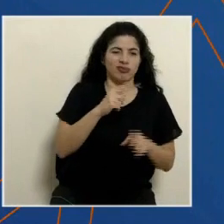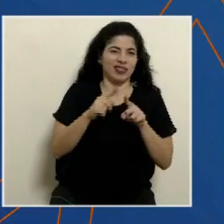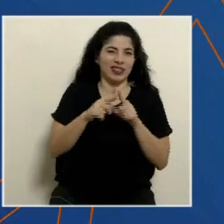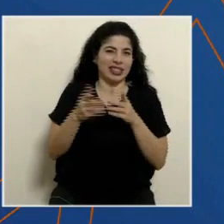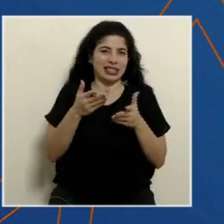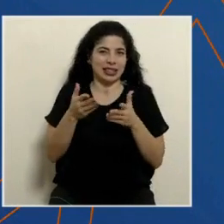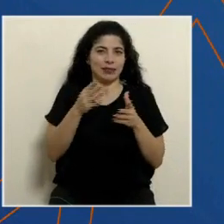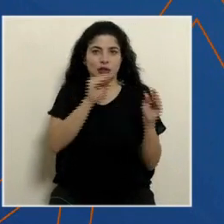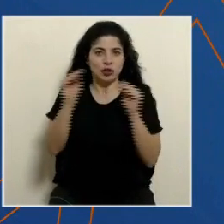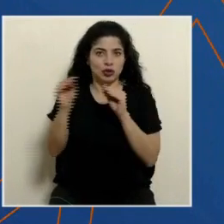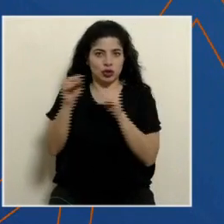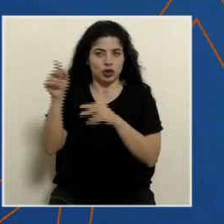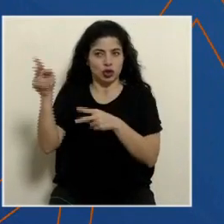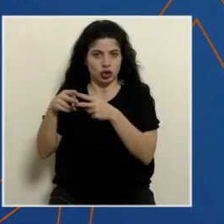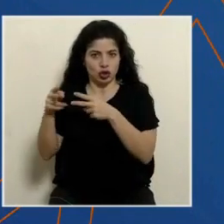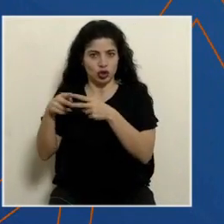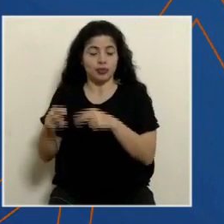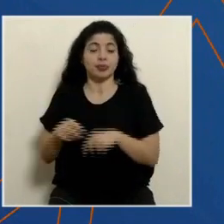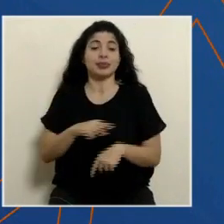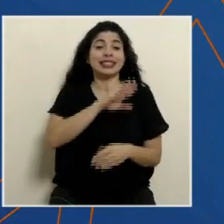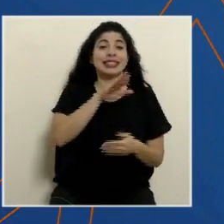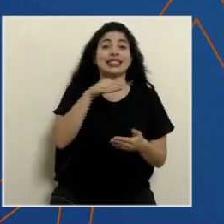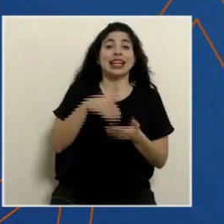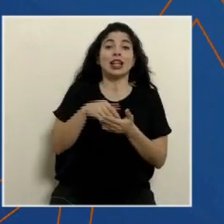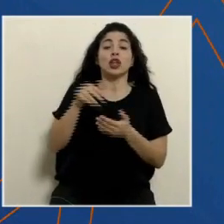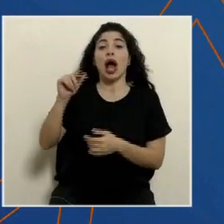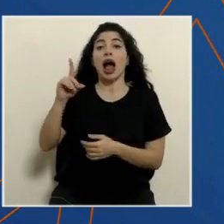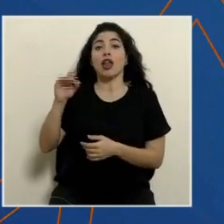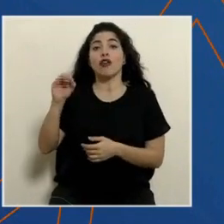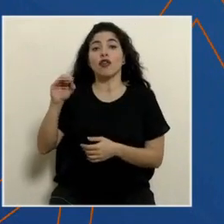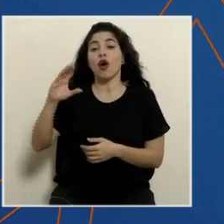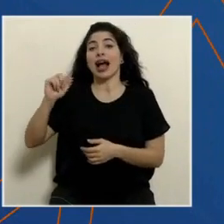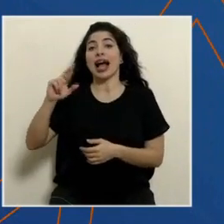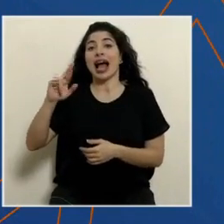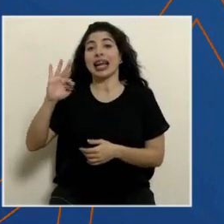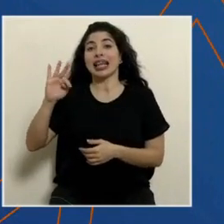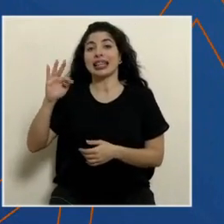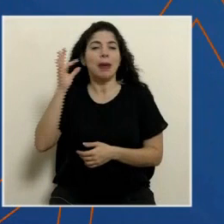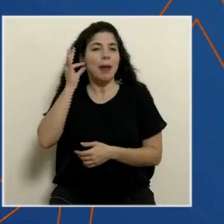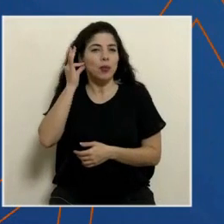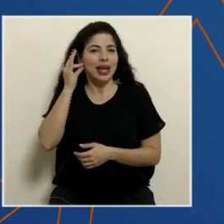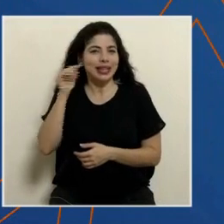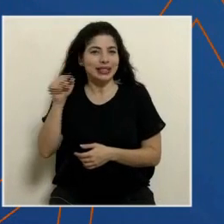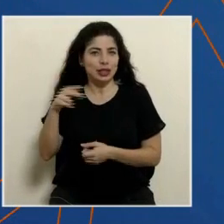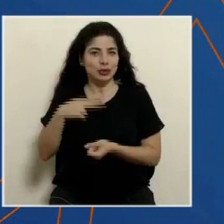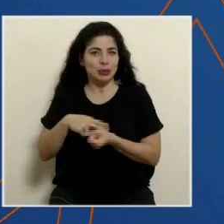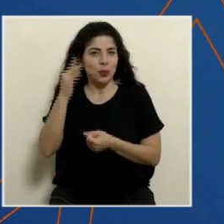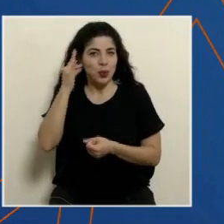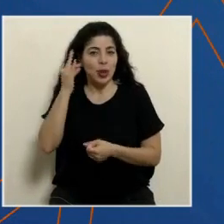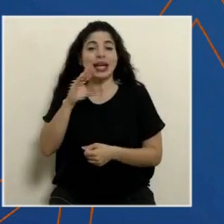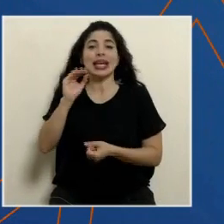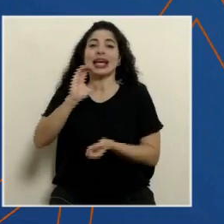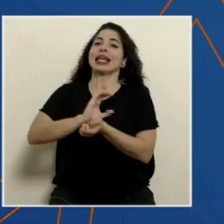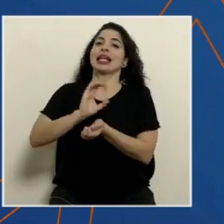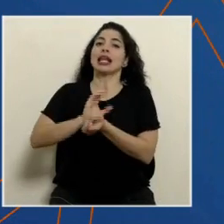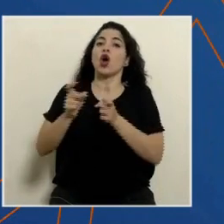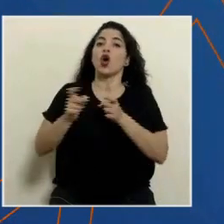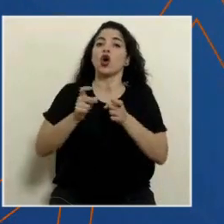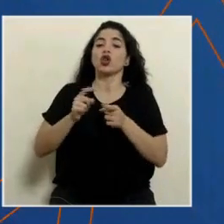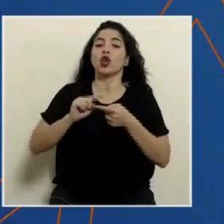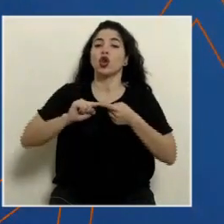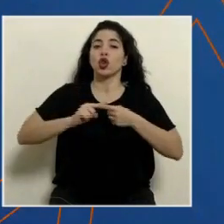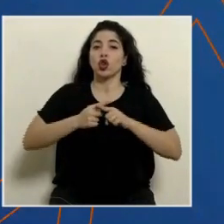servicios. El Centro Adolfo Carit, las mujeres, y la Clínica de Control del